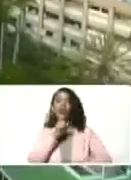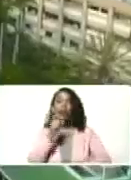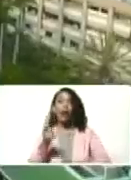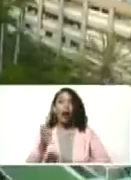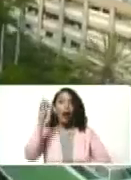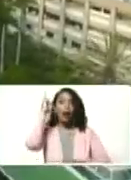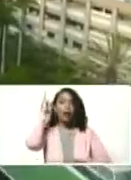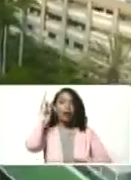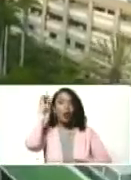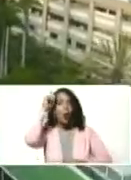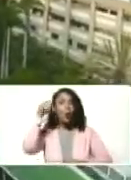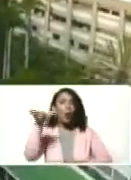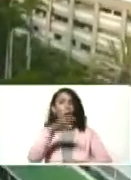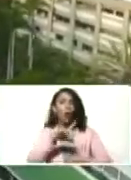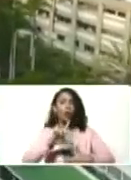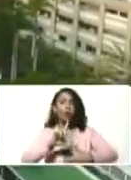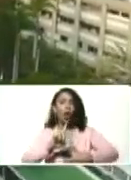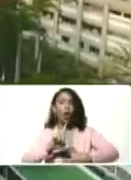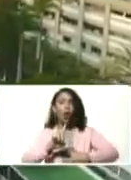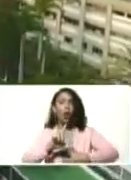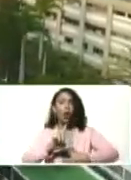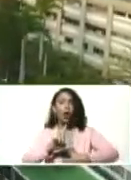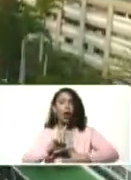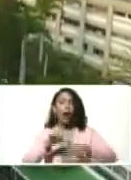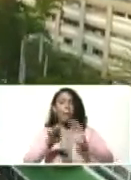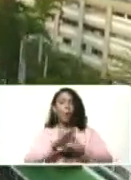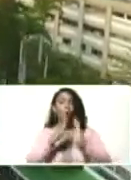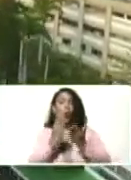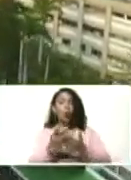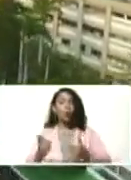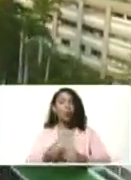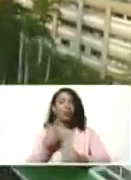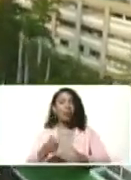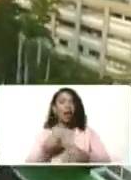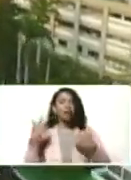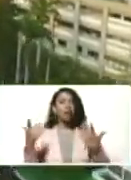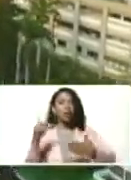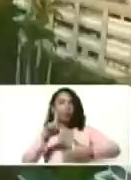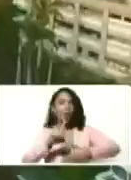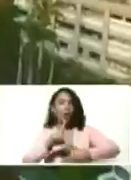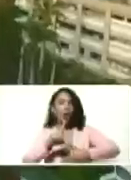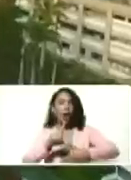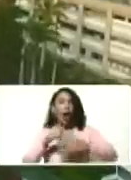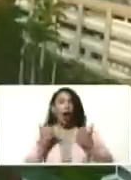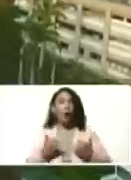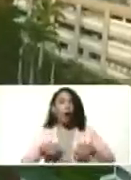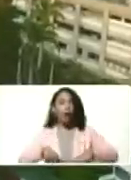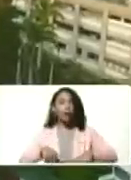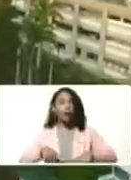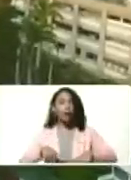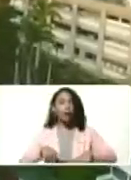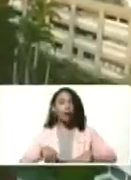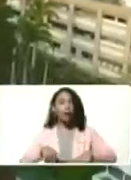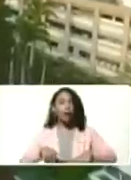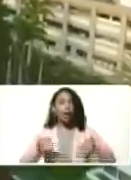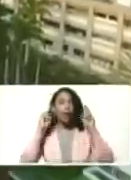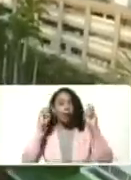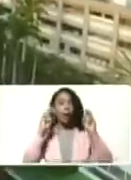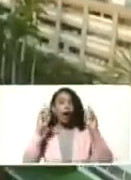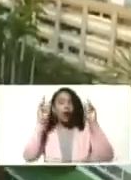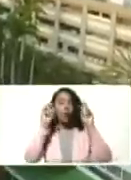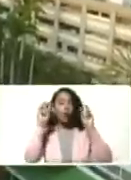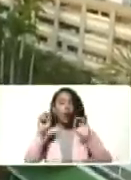tienen los pueblos de Latinoamérica y del mundo, principalmente Latinoamérica ahora en este cono sur que tiene nuevos